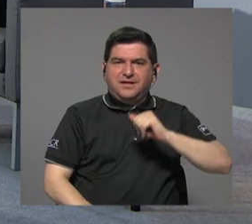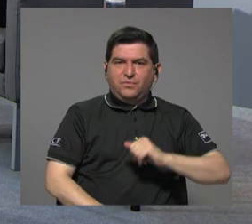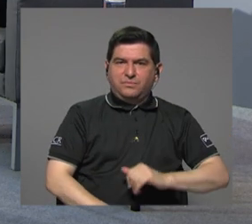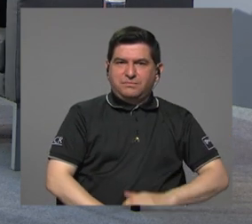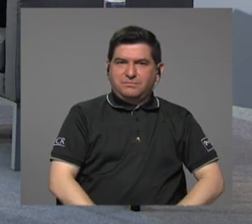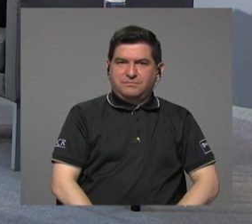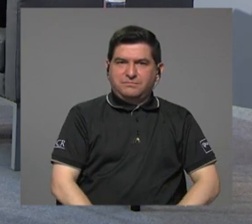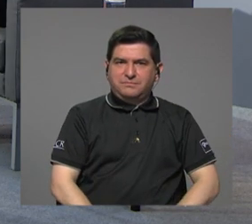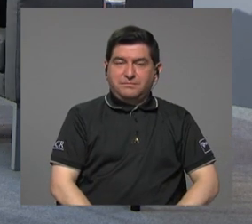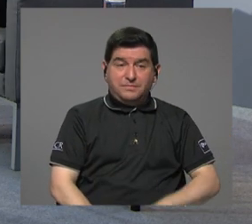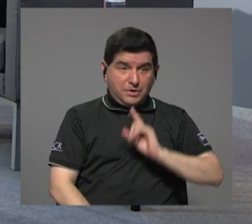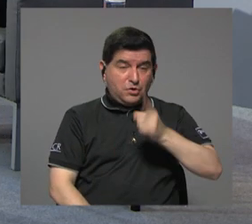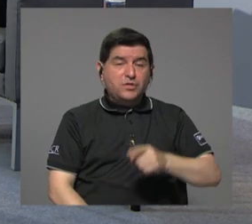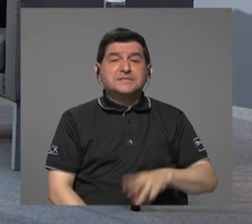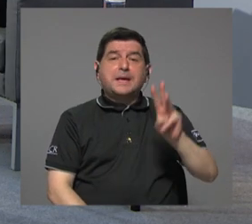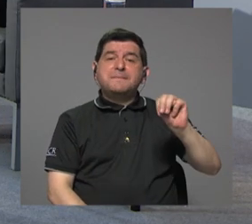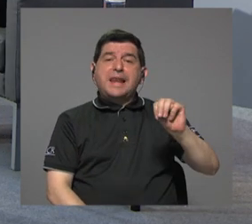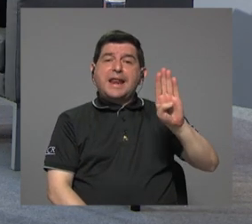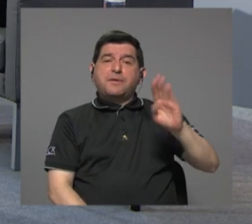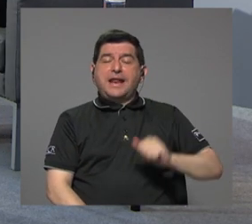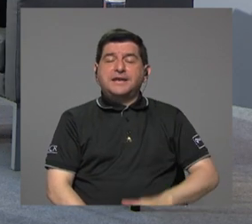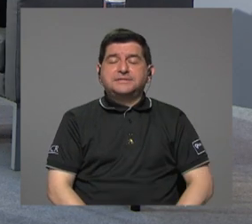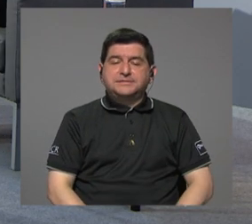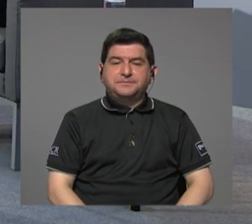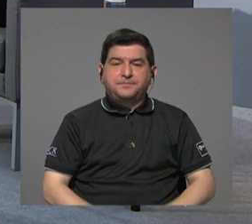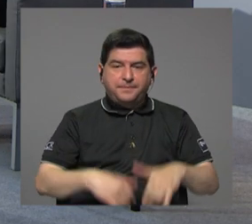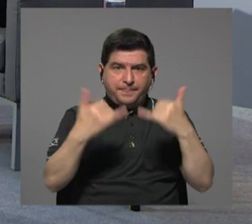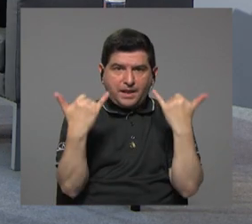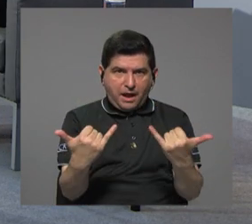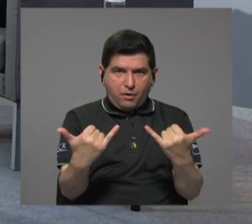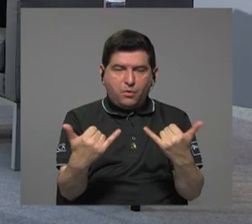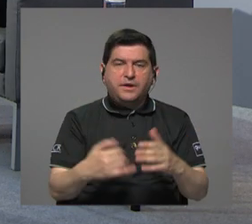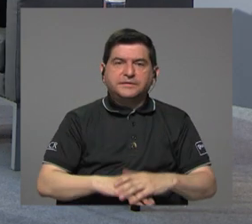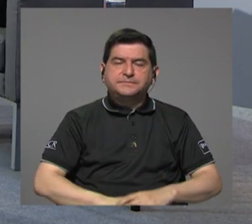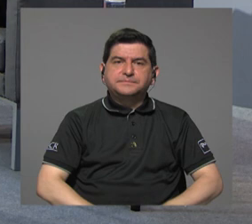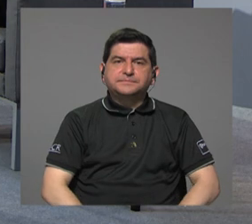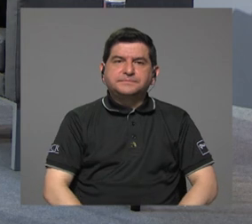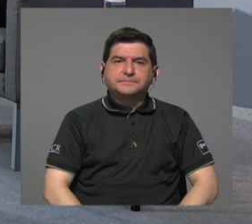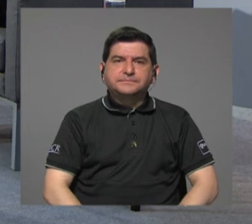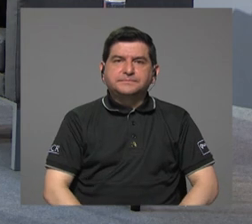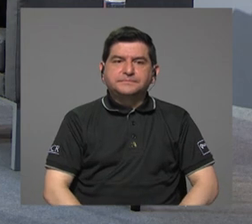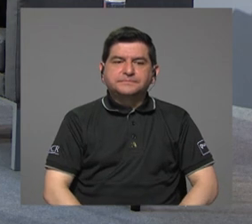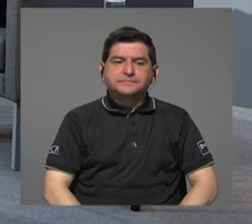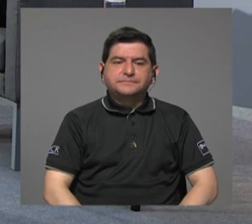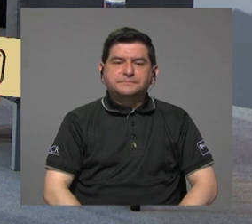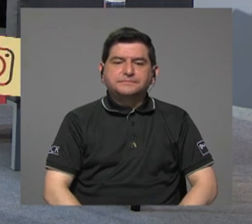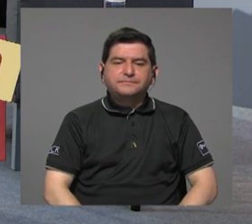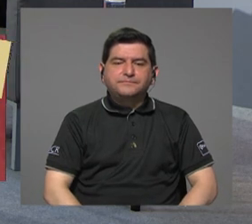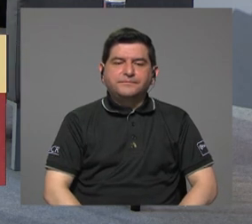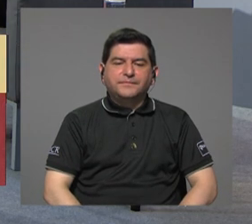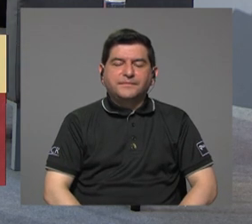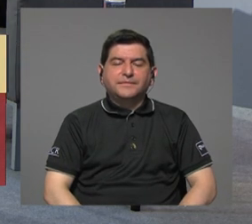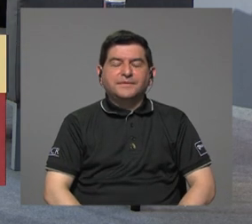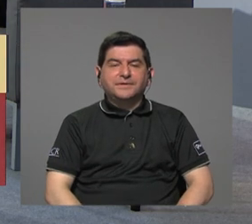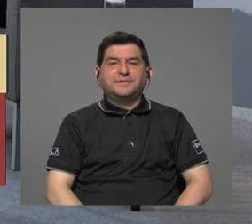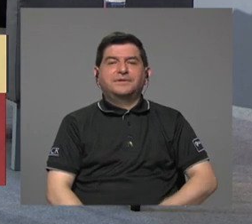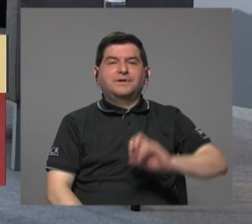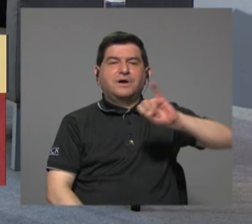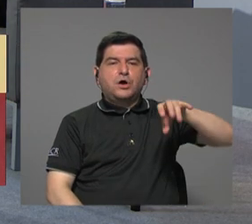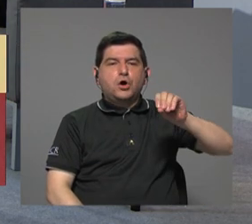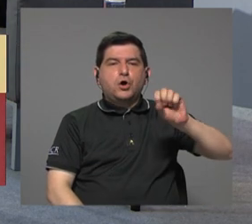estado eso nos dice milena breves nos vamos con host leyva